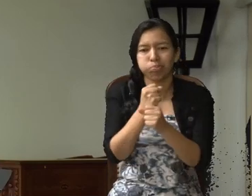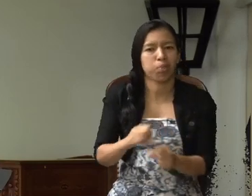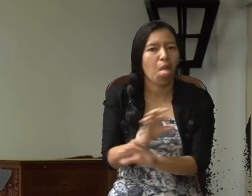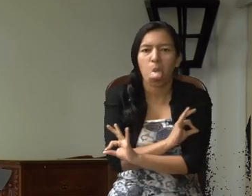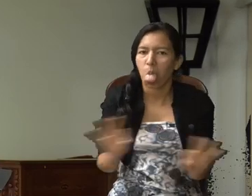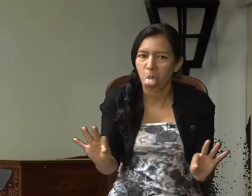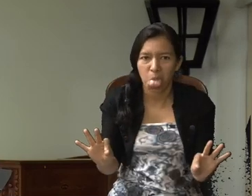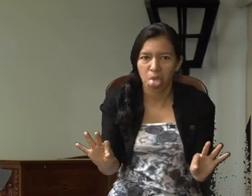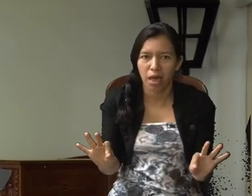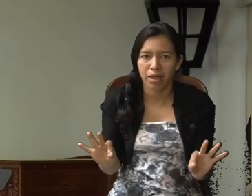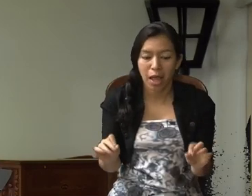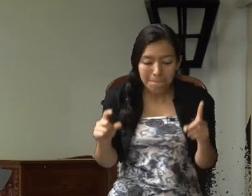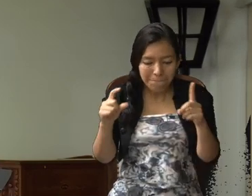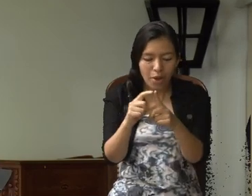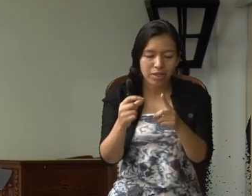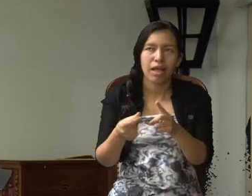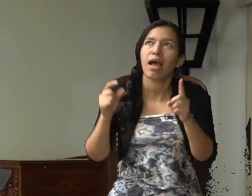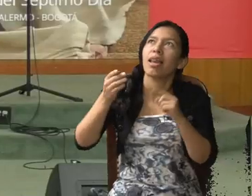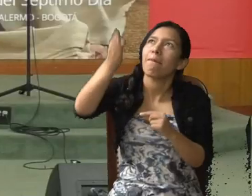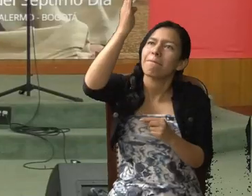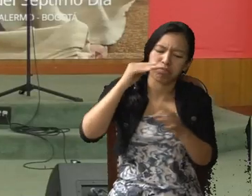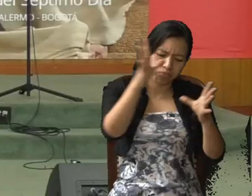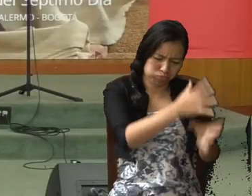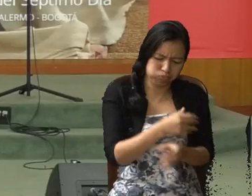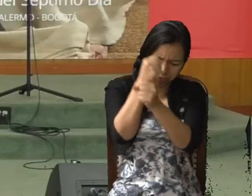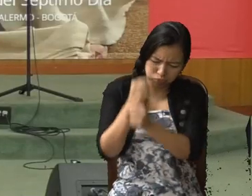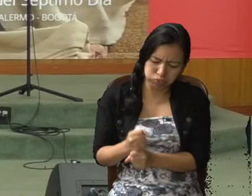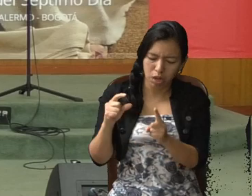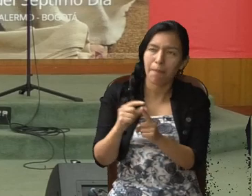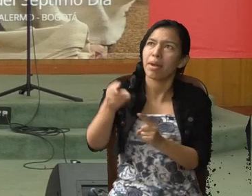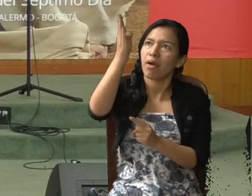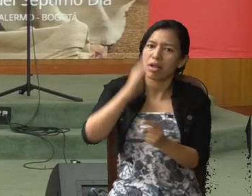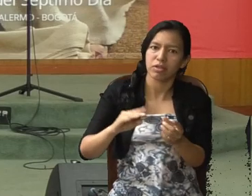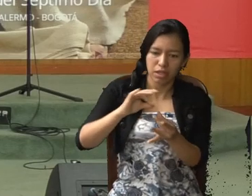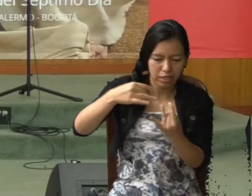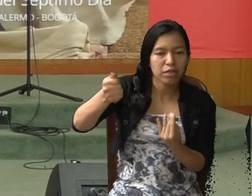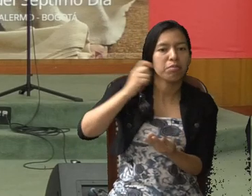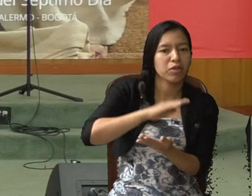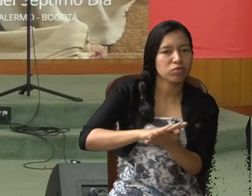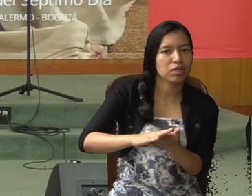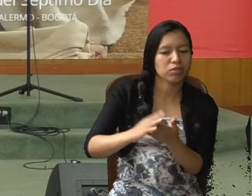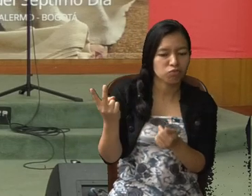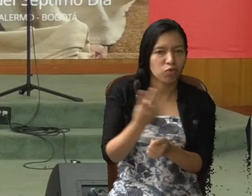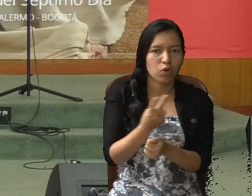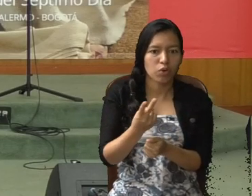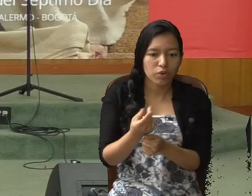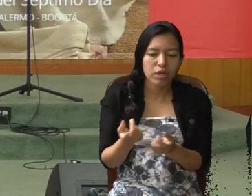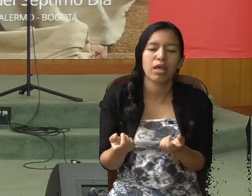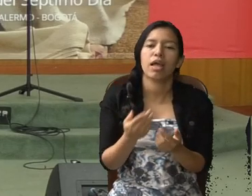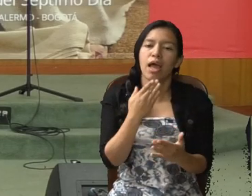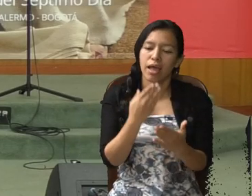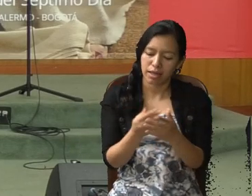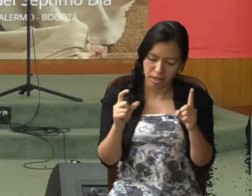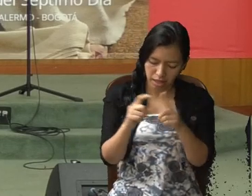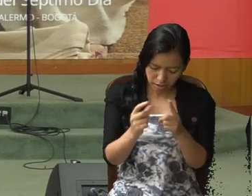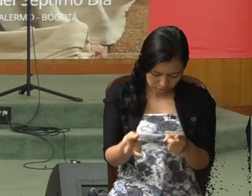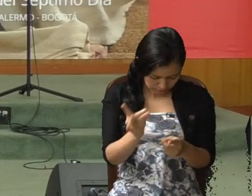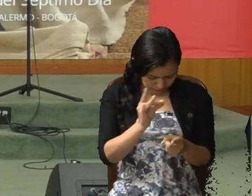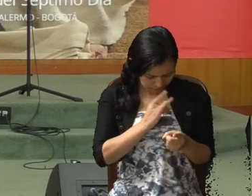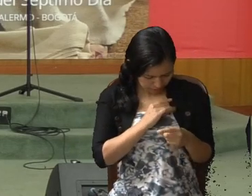El poder está en la palabra de Dios y en el Espíritu Santo, que gracias a esa palabra actúa en el corazón de una